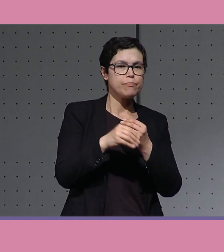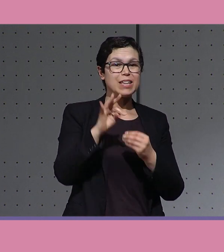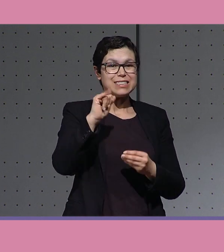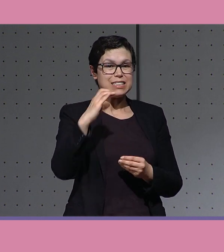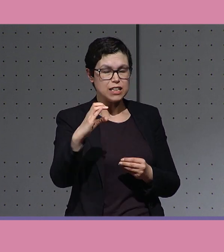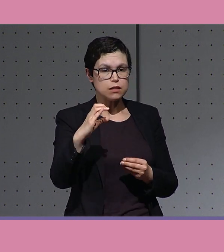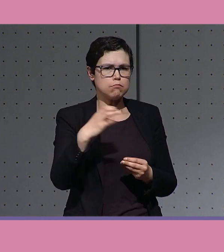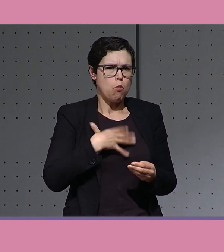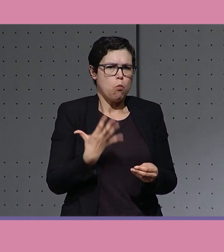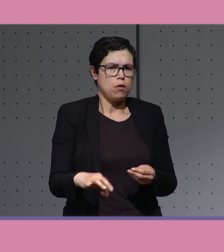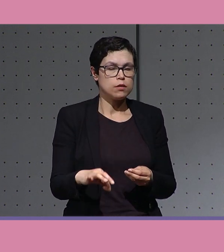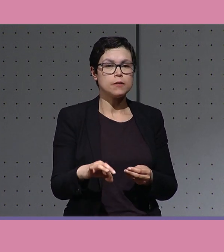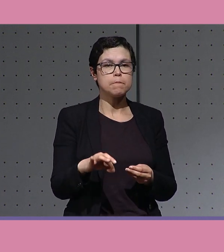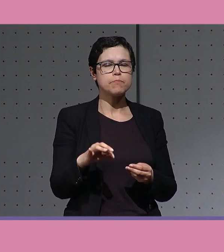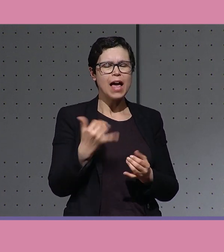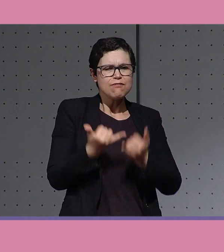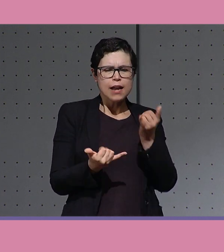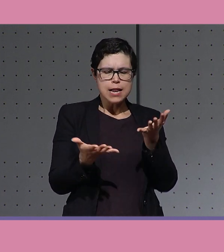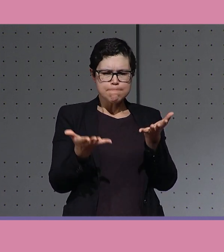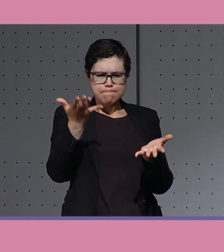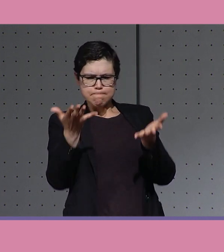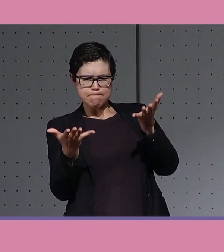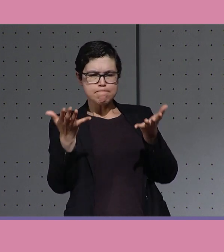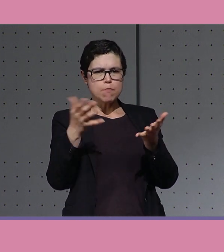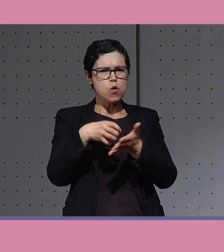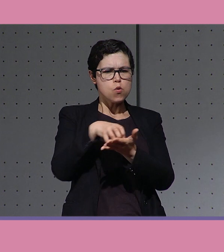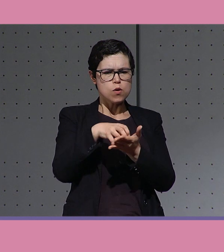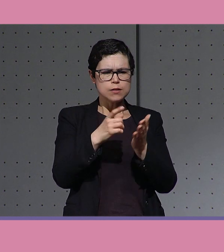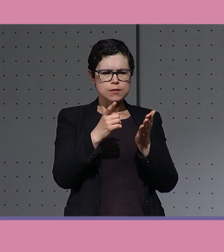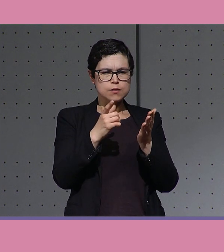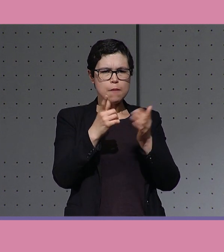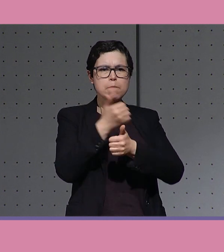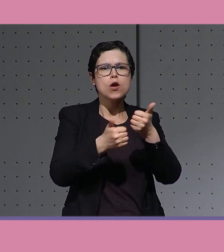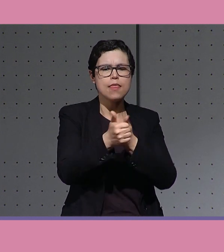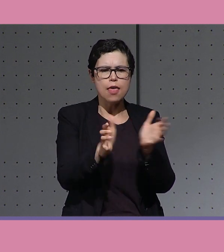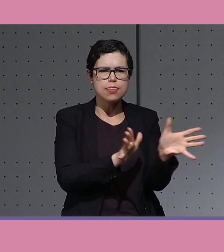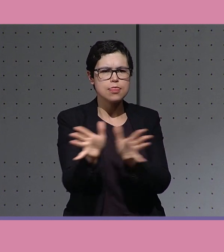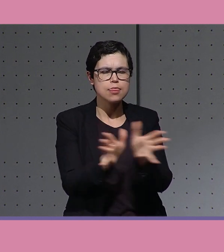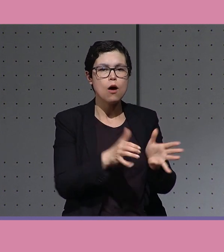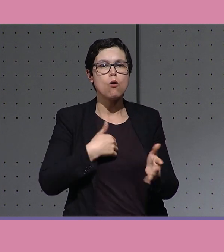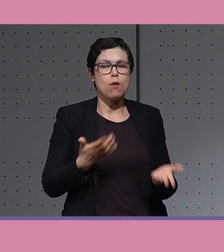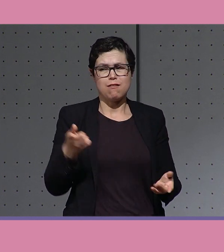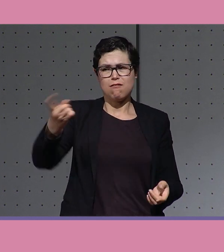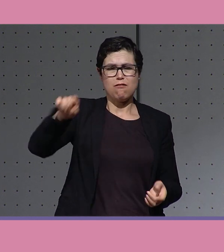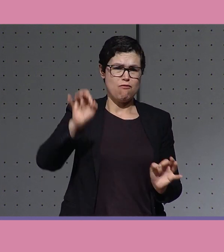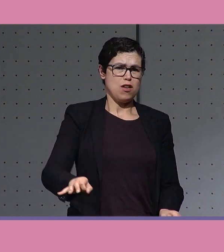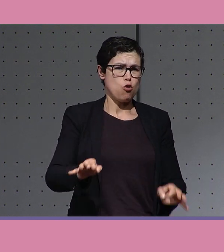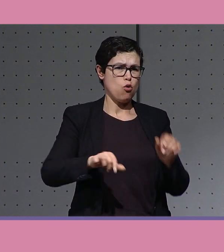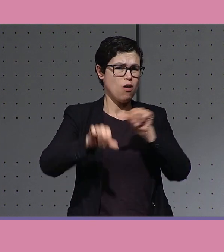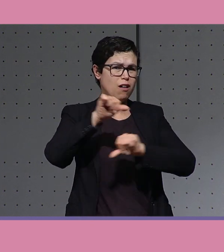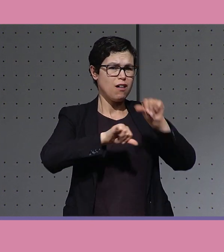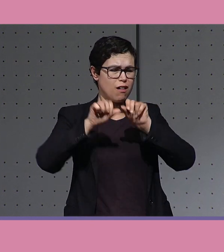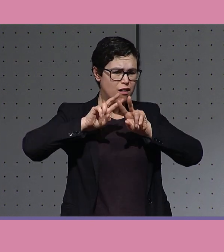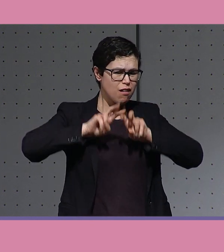a cuál es el equilibrio entre qué es lo más importante y qué es lo menos importante, ¿no? Supongo que eso lo encontraréis vosotros también en la clínica. Es una